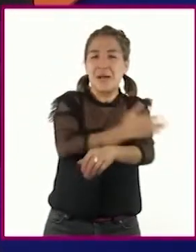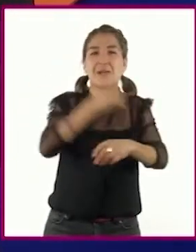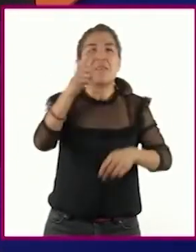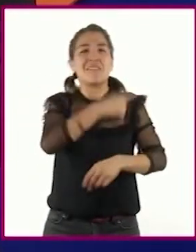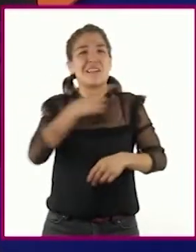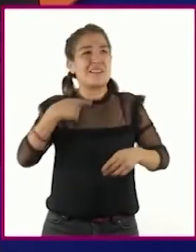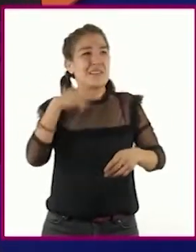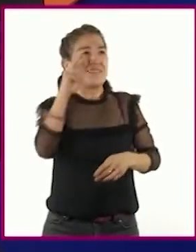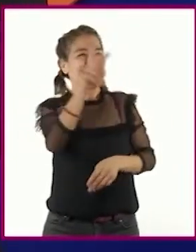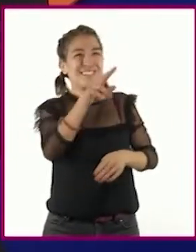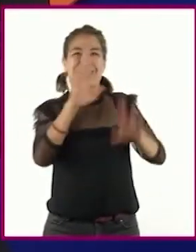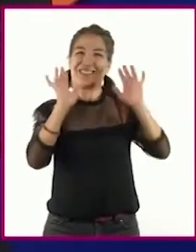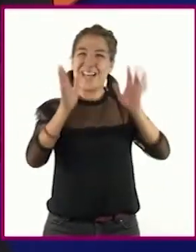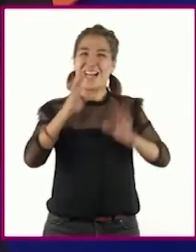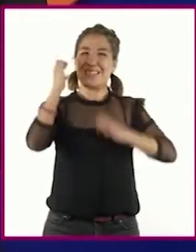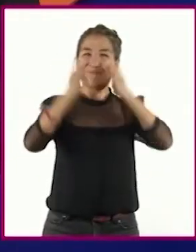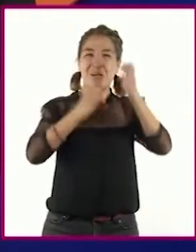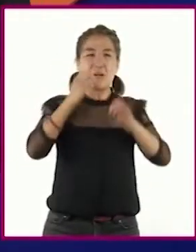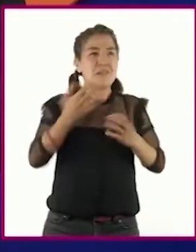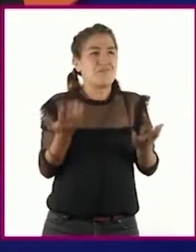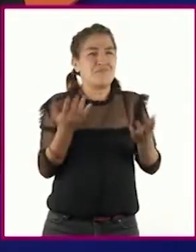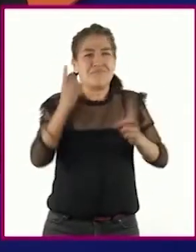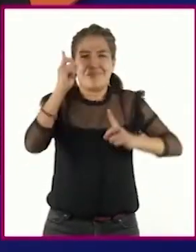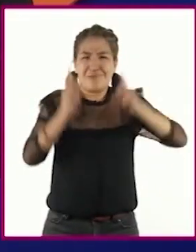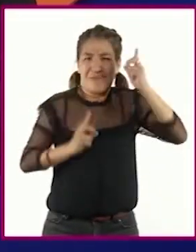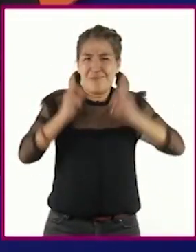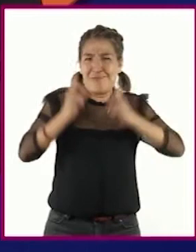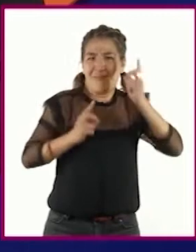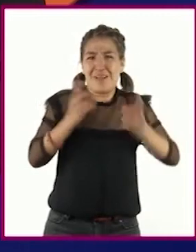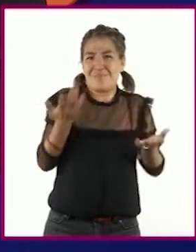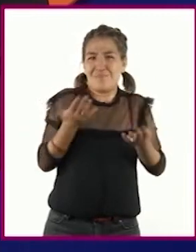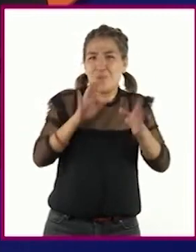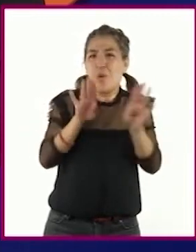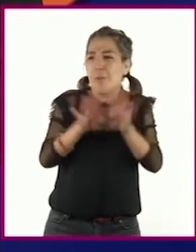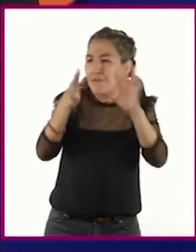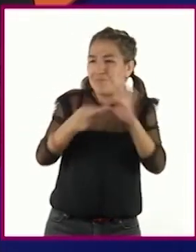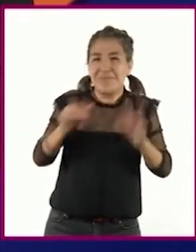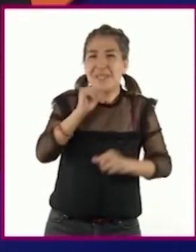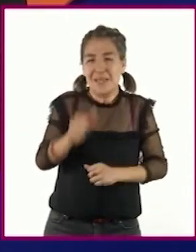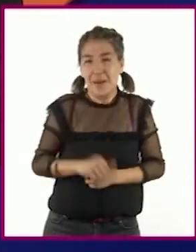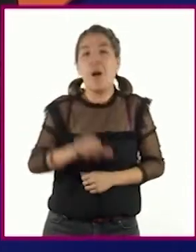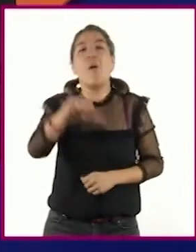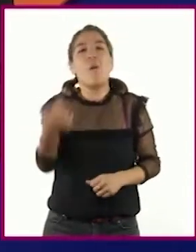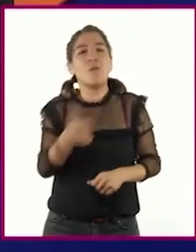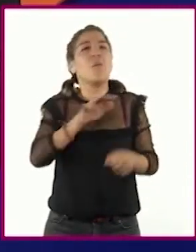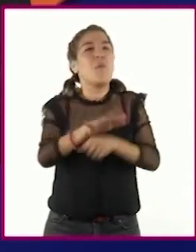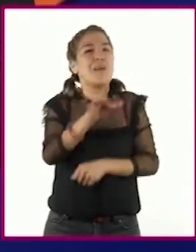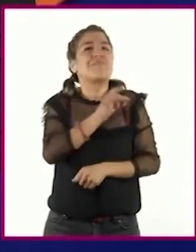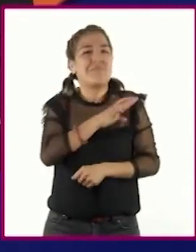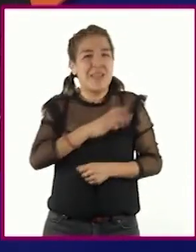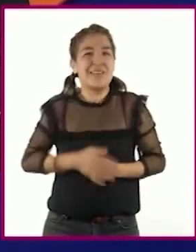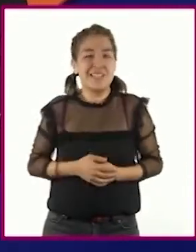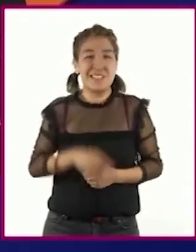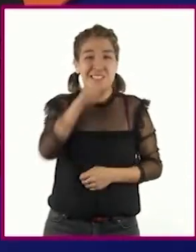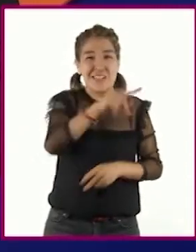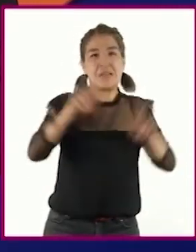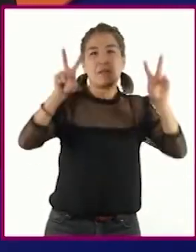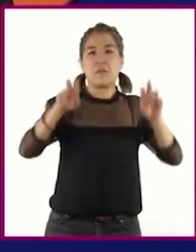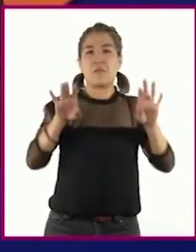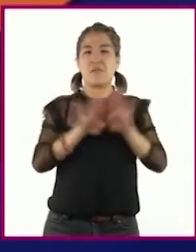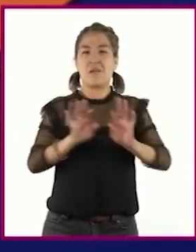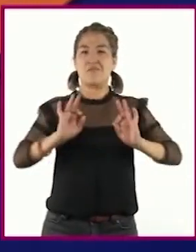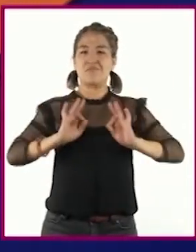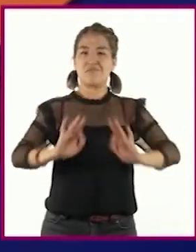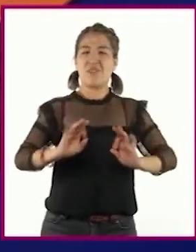más dudas que respuestas. Otros de los miedos más frecuentes es que el tema se vuelva demasiado formal